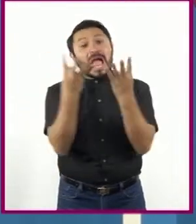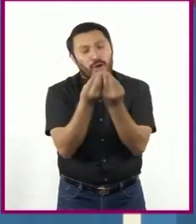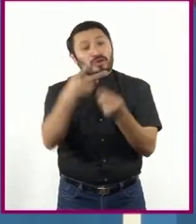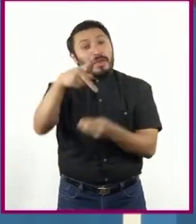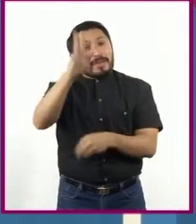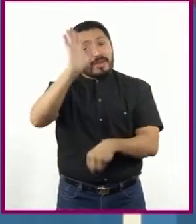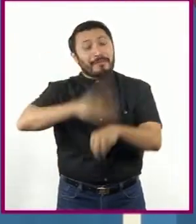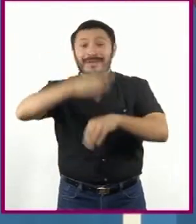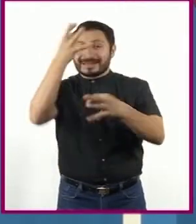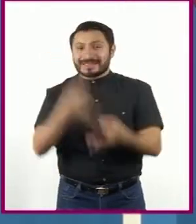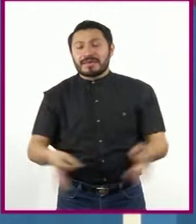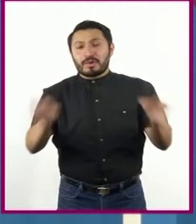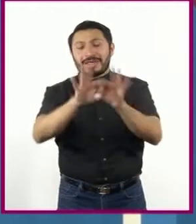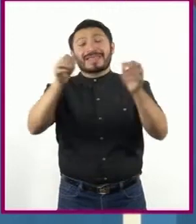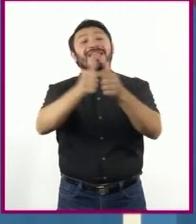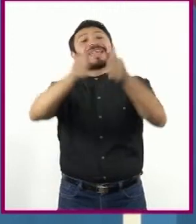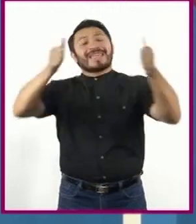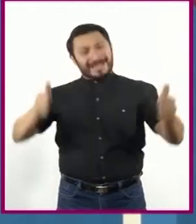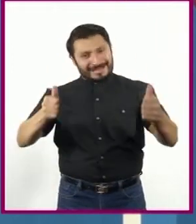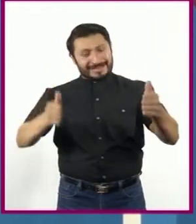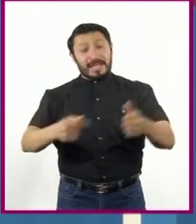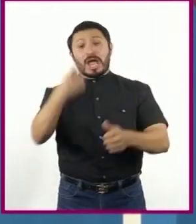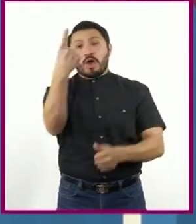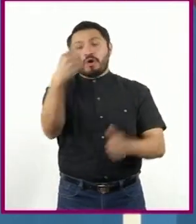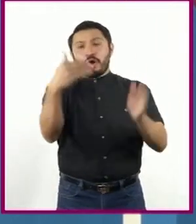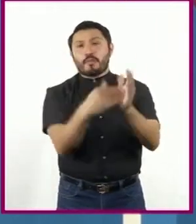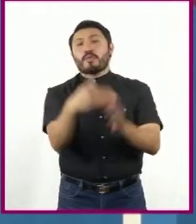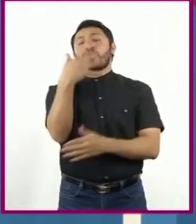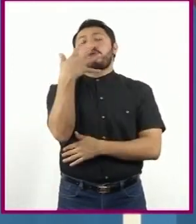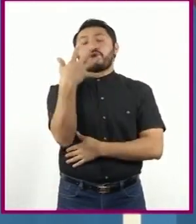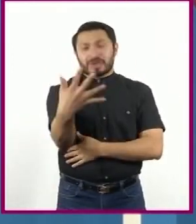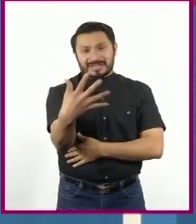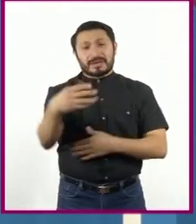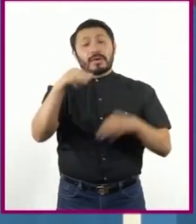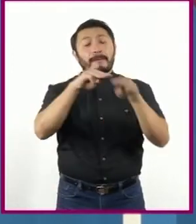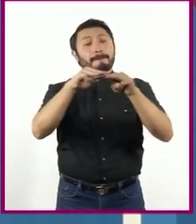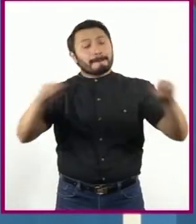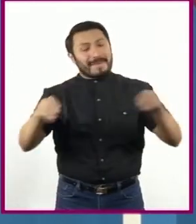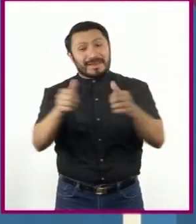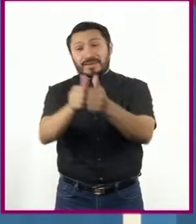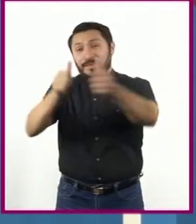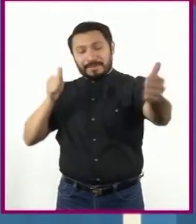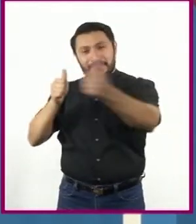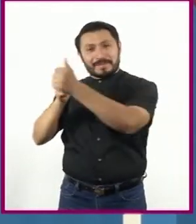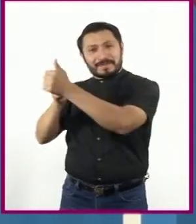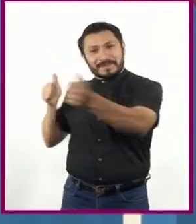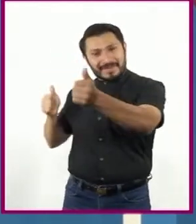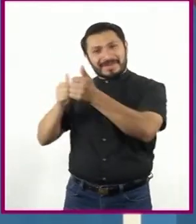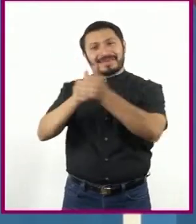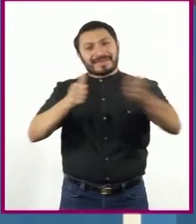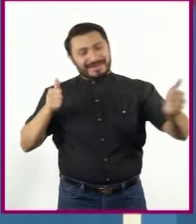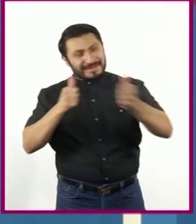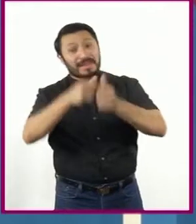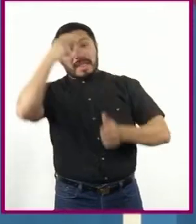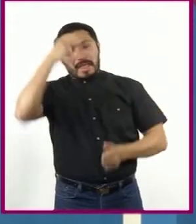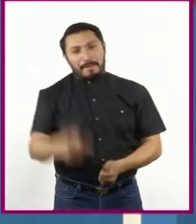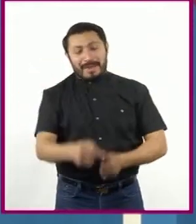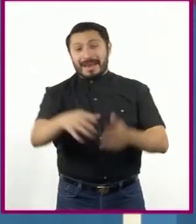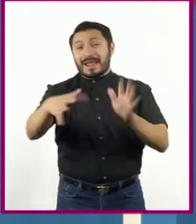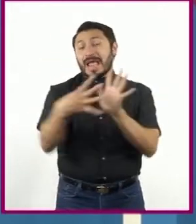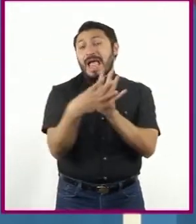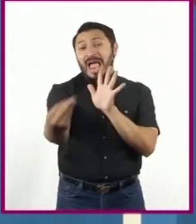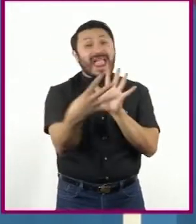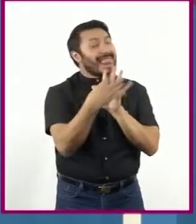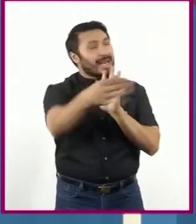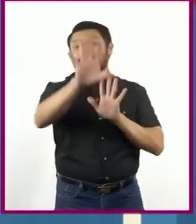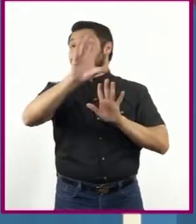la sana distancia, alejándonos 1,5 metros de las demás personas. De esta forma, contribuimos a prevenir el contagio